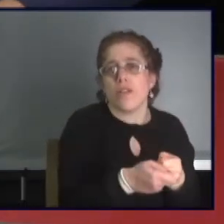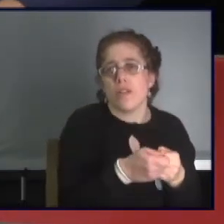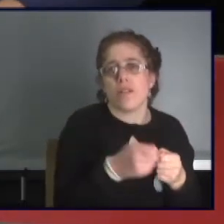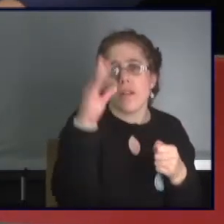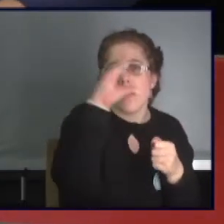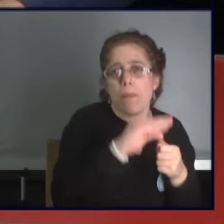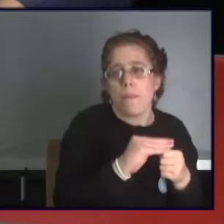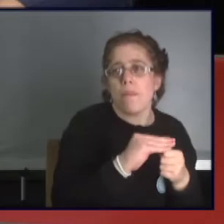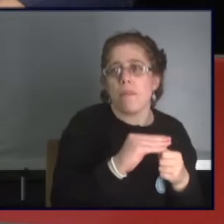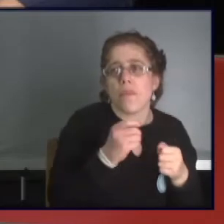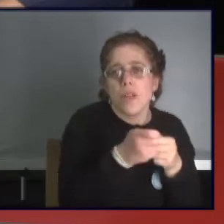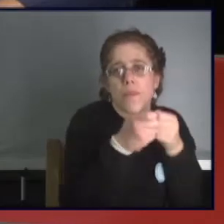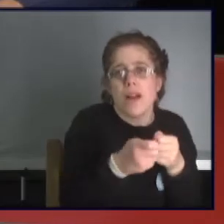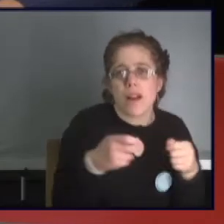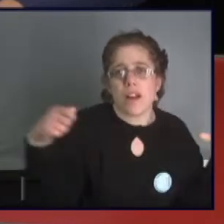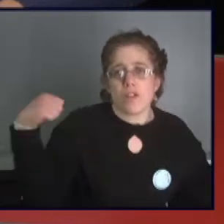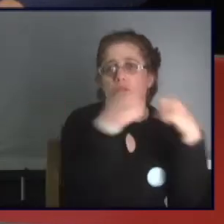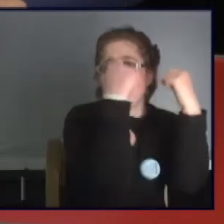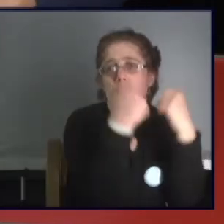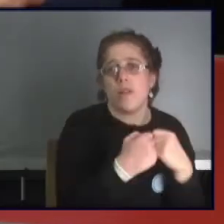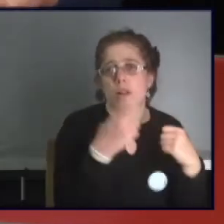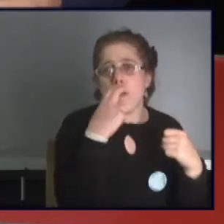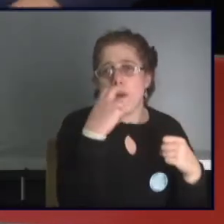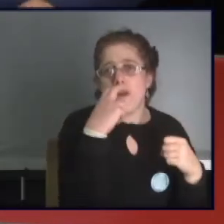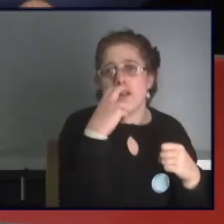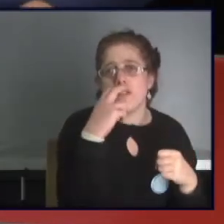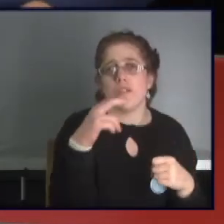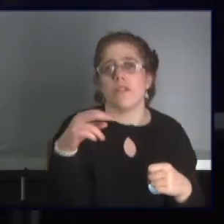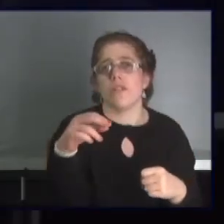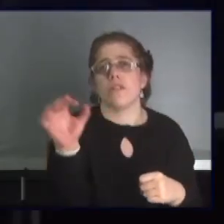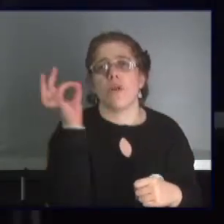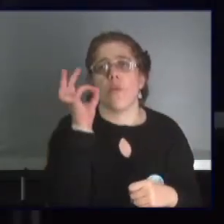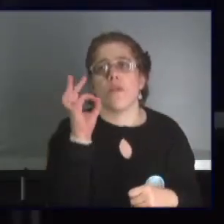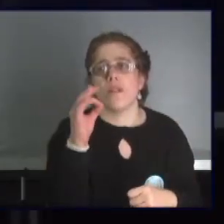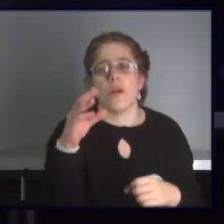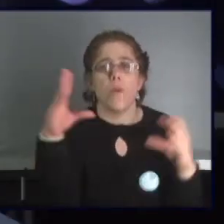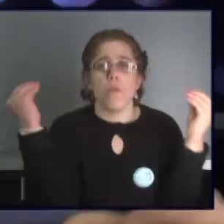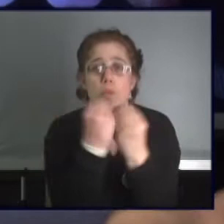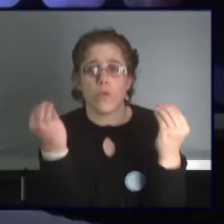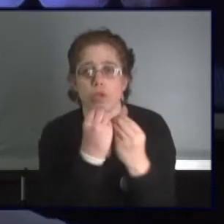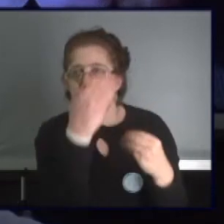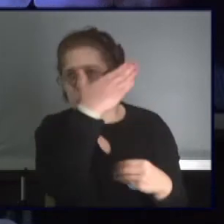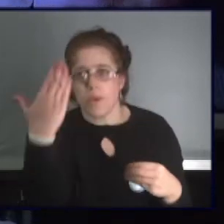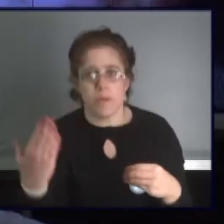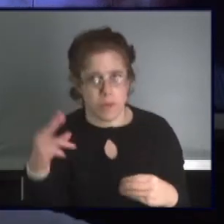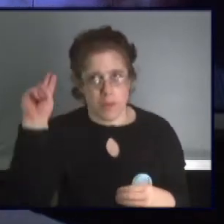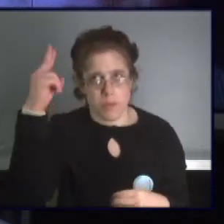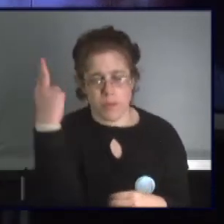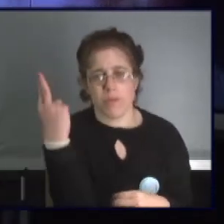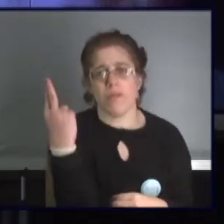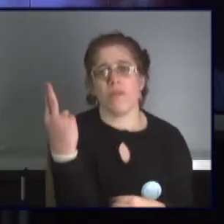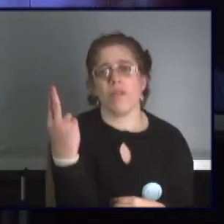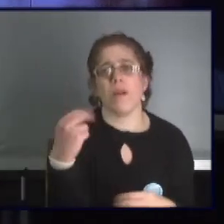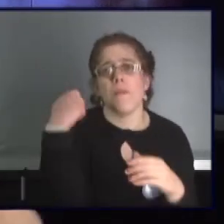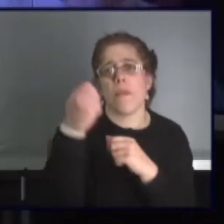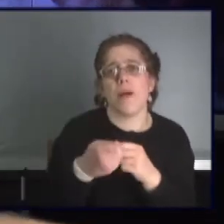ese accidente ferroviario que dejó 52 personas muertas y casi 700 heridos muchos de los cuales todavía siguen